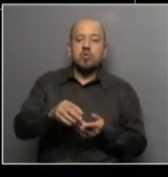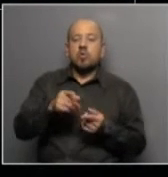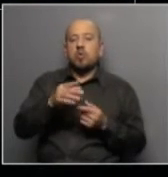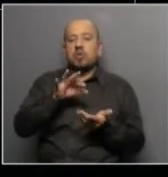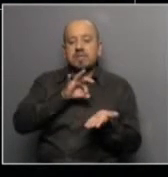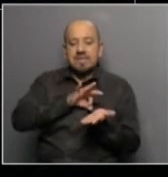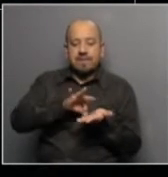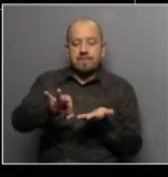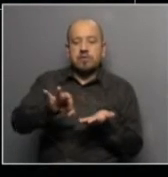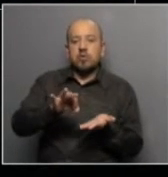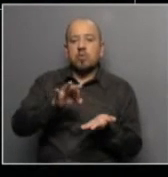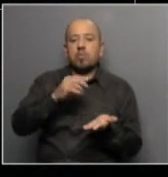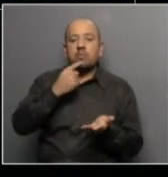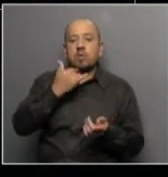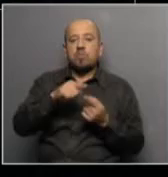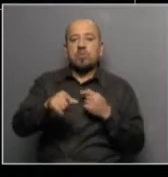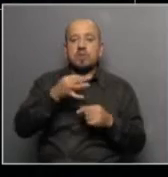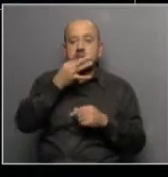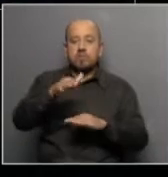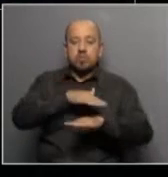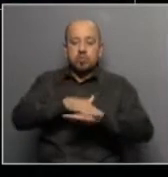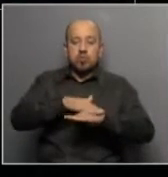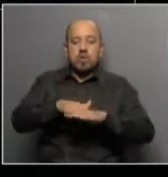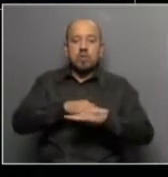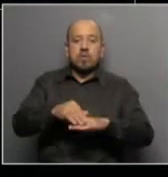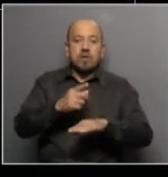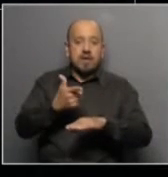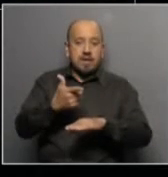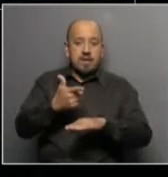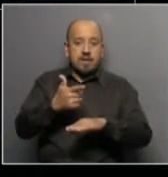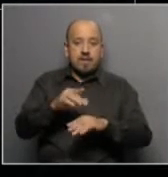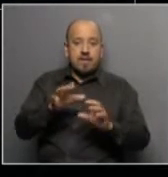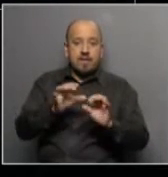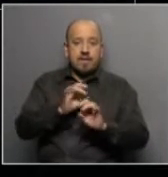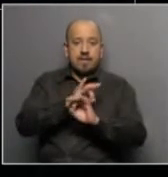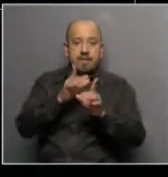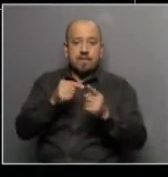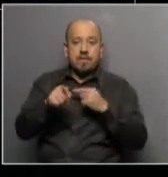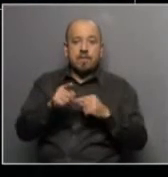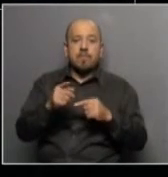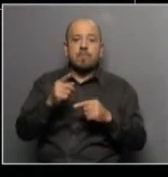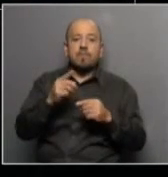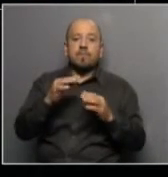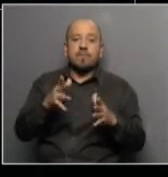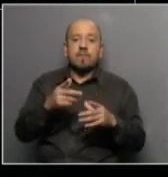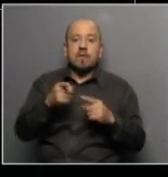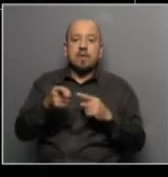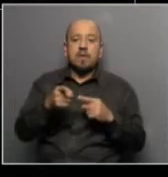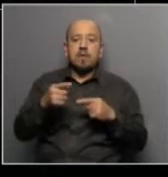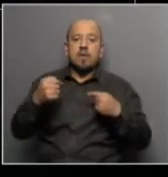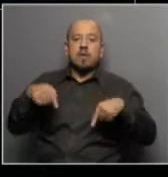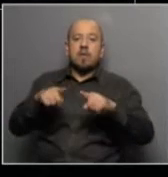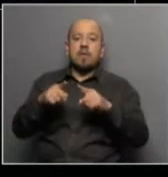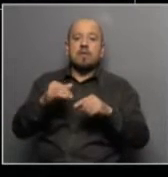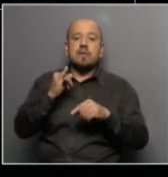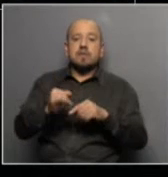de suelo vacante, tenemos suelo vacante, pero en áreas urbanas o periurbanas. O sea, no en las áreas centrales, pero sí